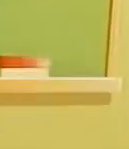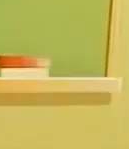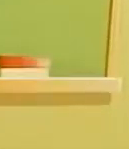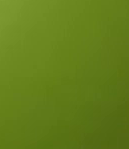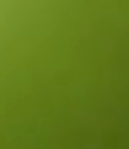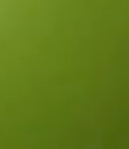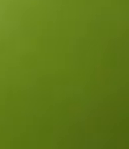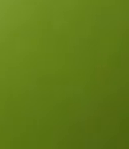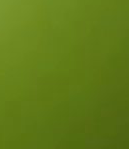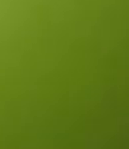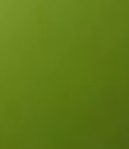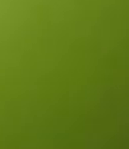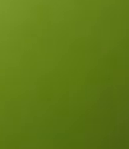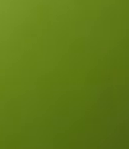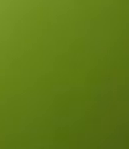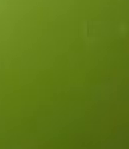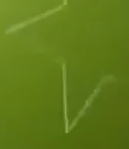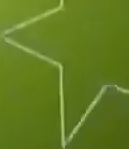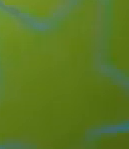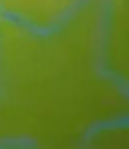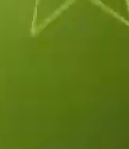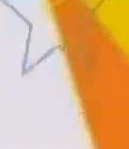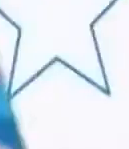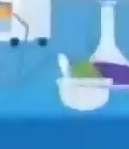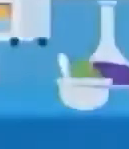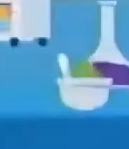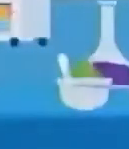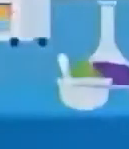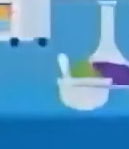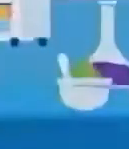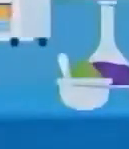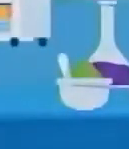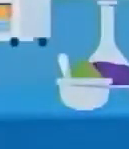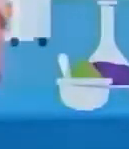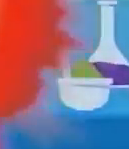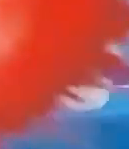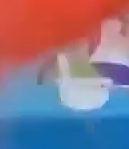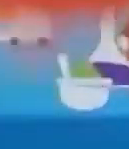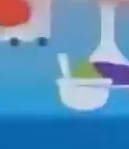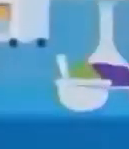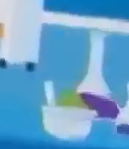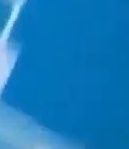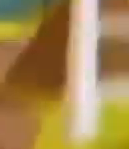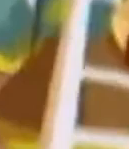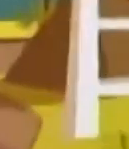números, letras, palabras, experimentos,